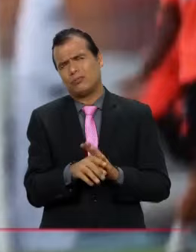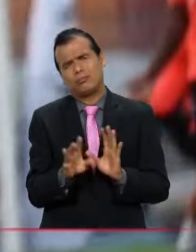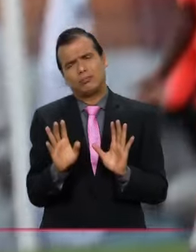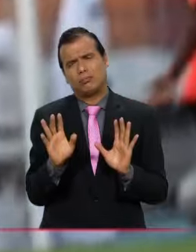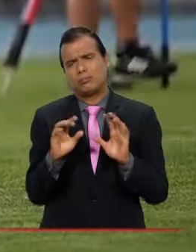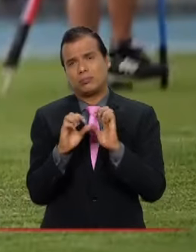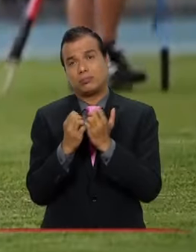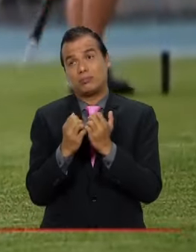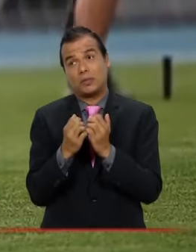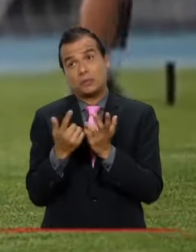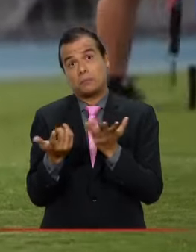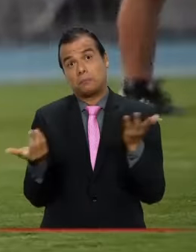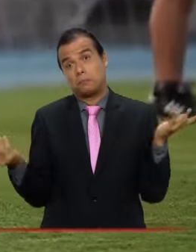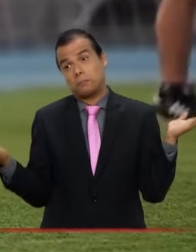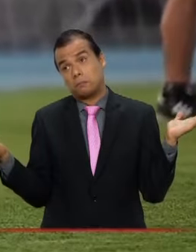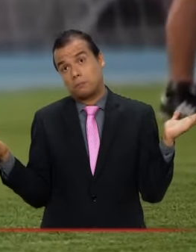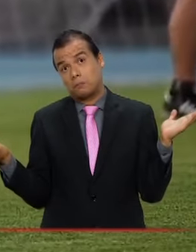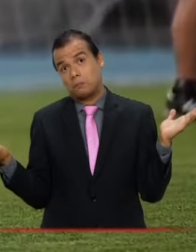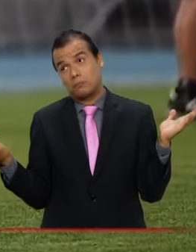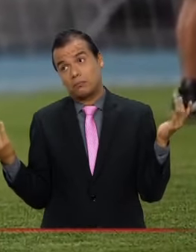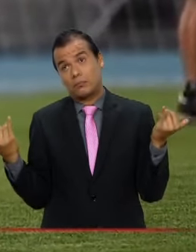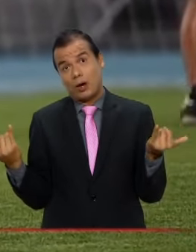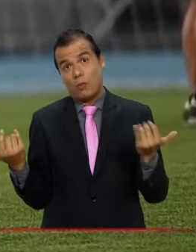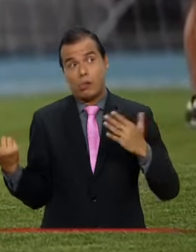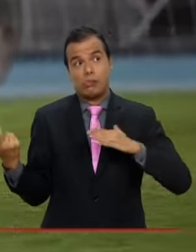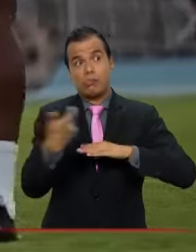de estrategia, de